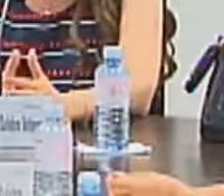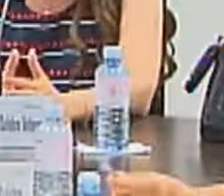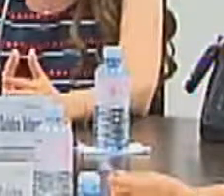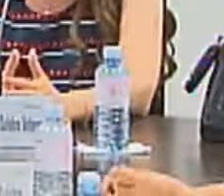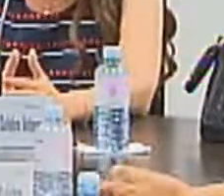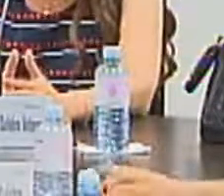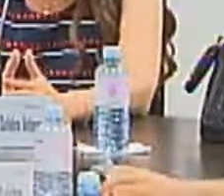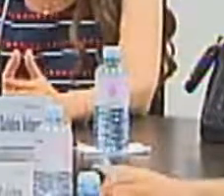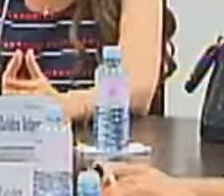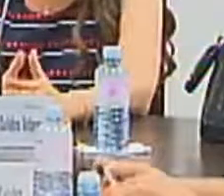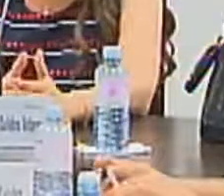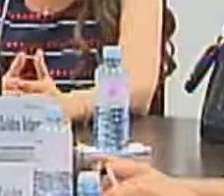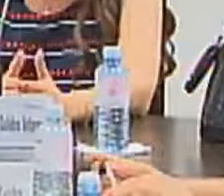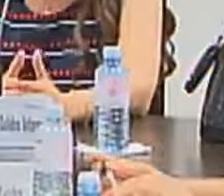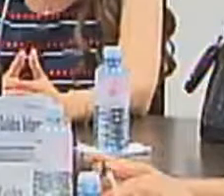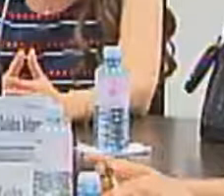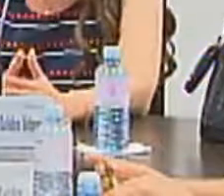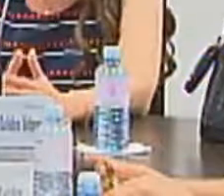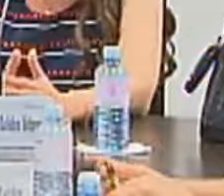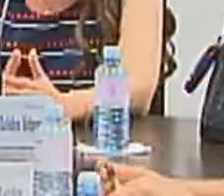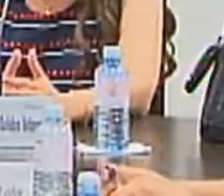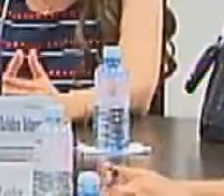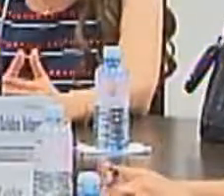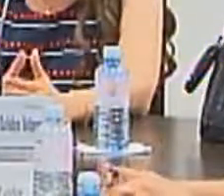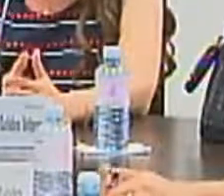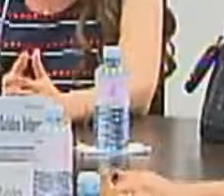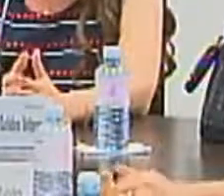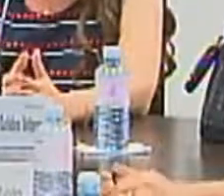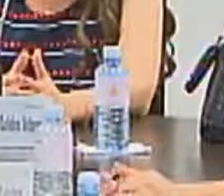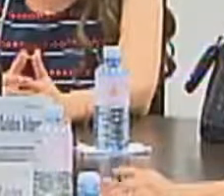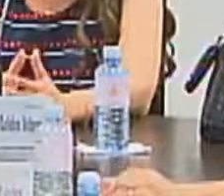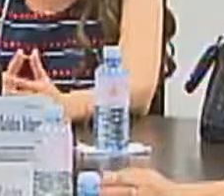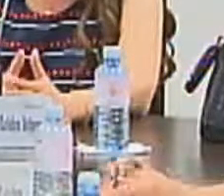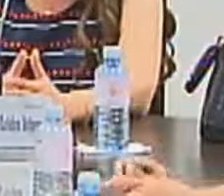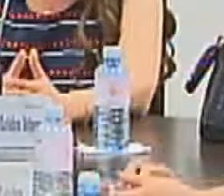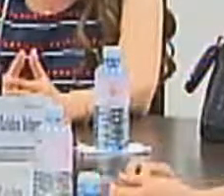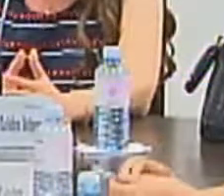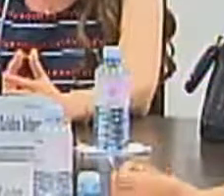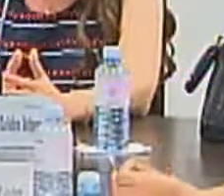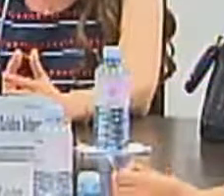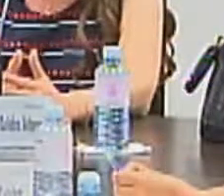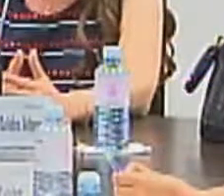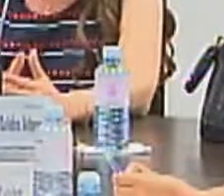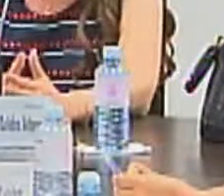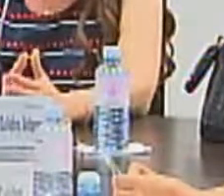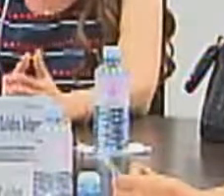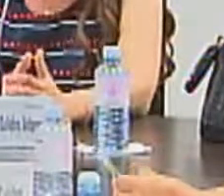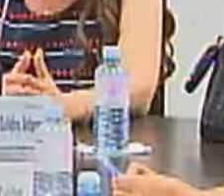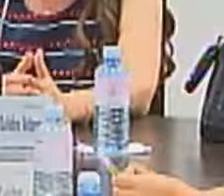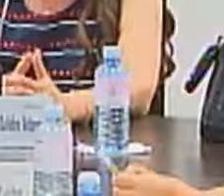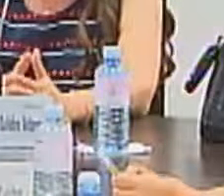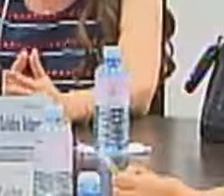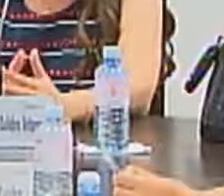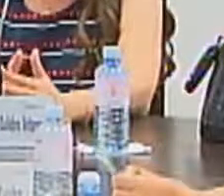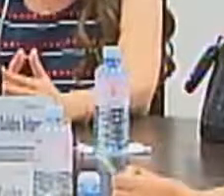para dar cumplimiento a las políticas públicas diseñadas para atender el sector de sar desarrollo rural sustentable a través de